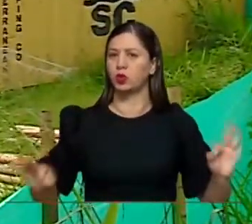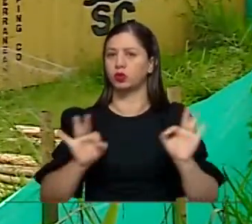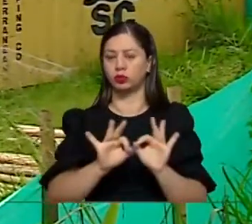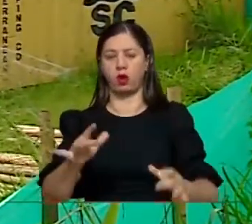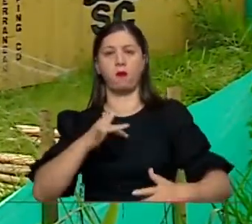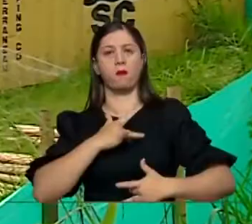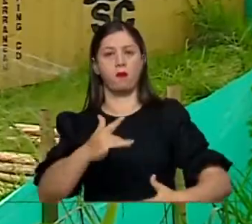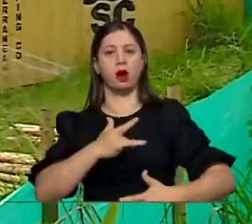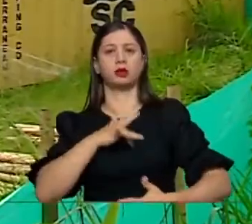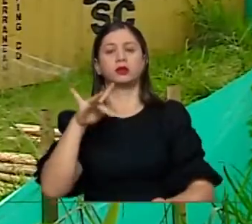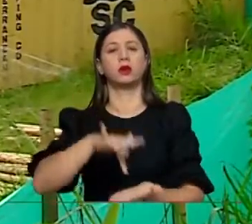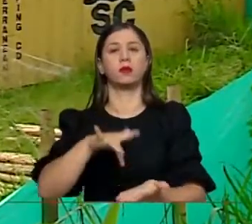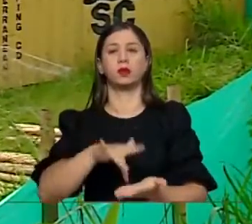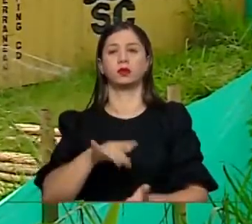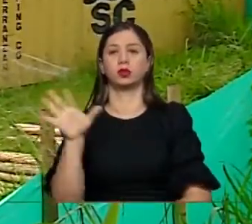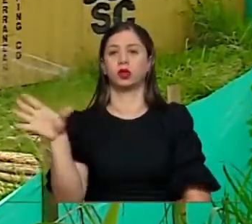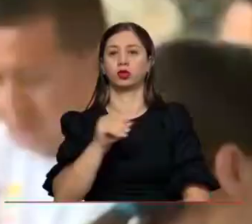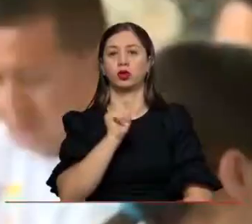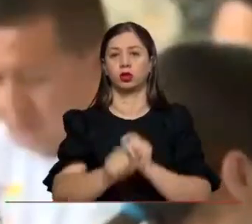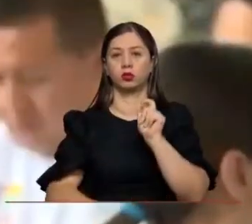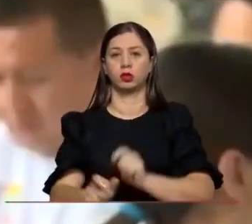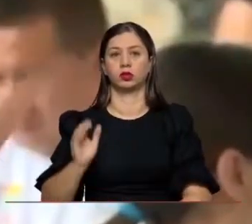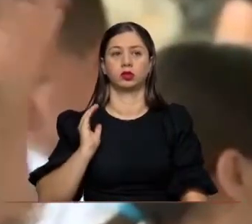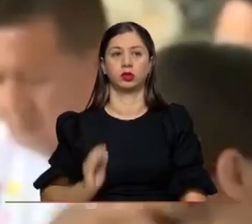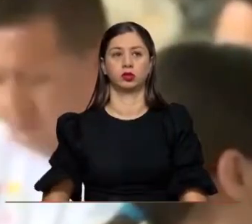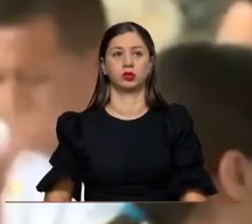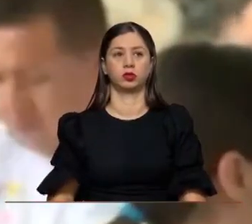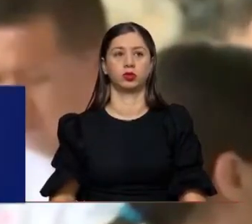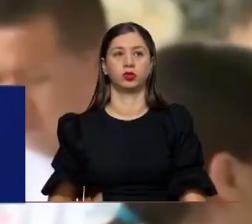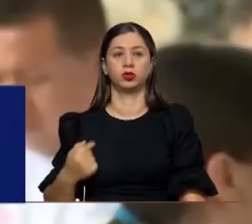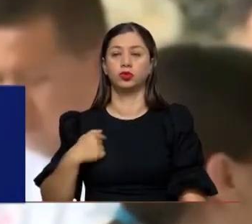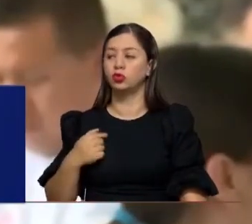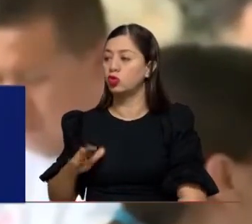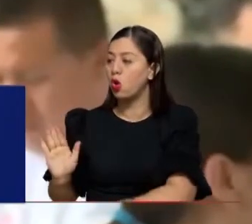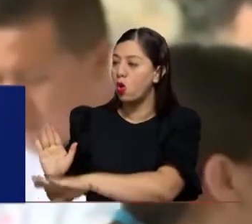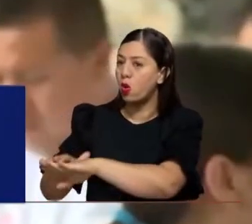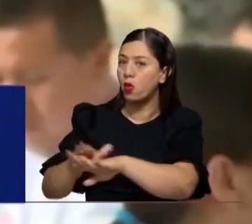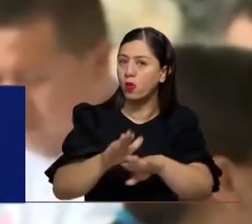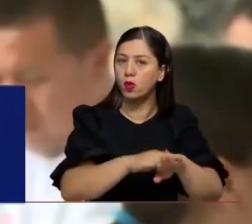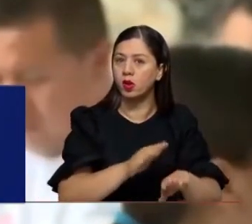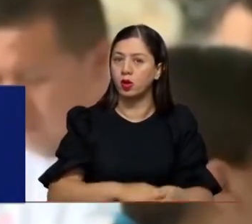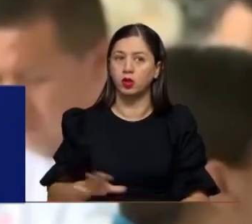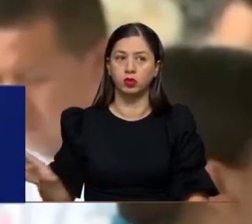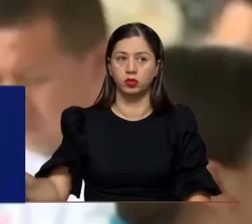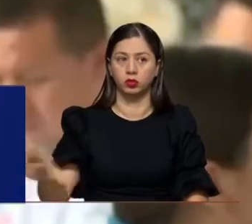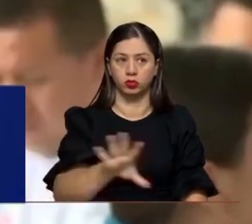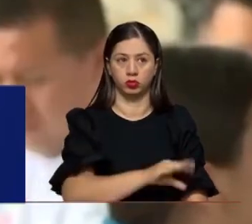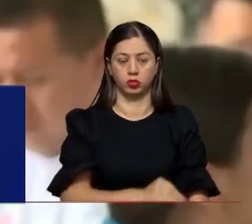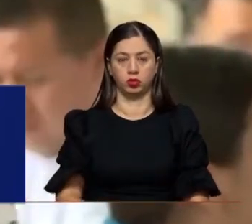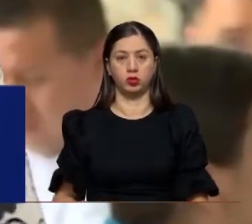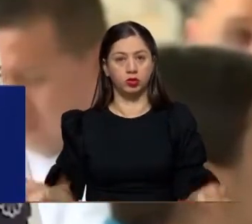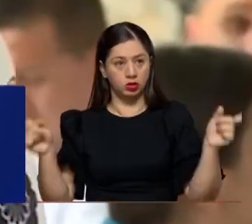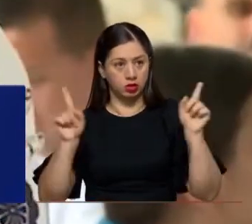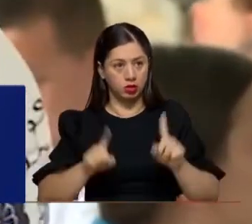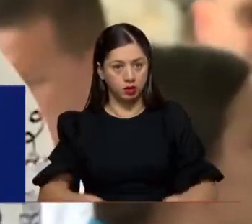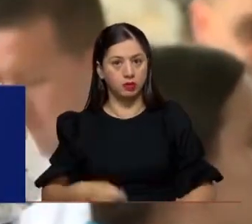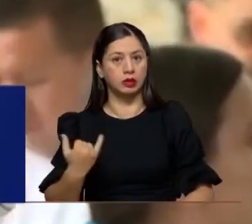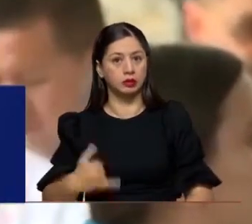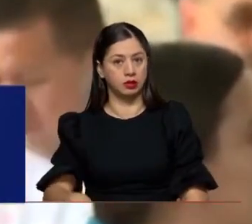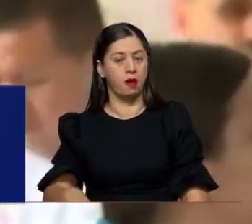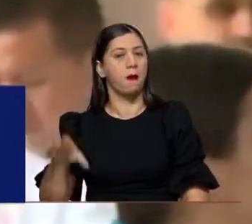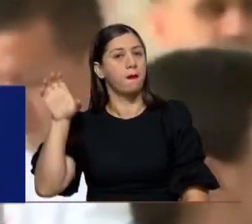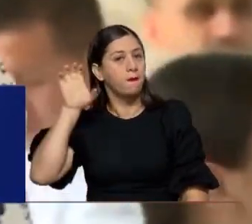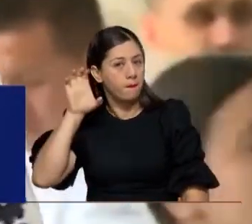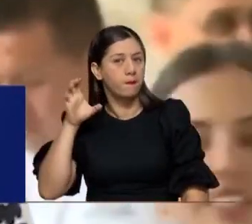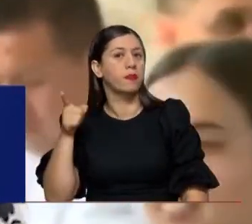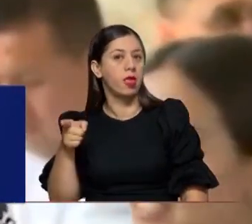colaborativa de la ciudadanía. Yo quiero invitarlos a todos ustedes, como también he oído